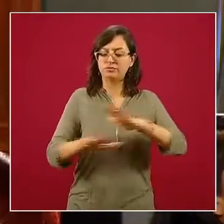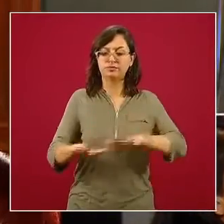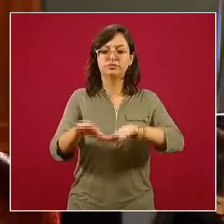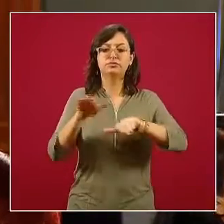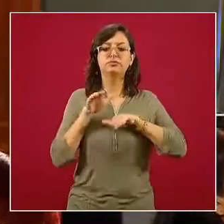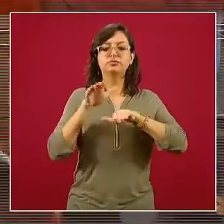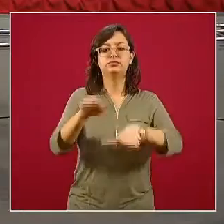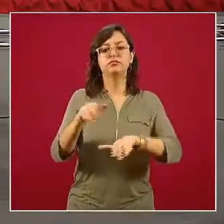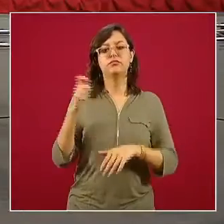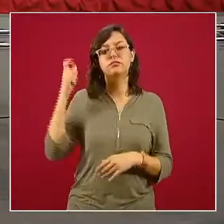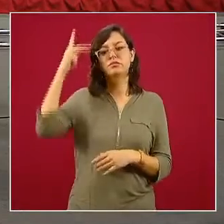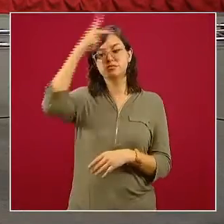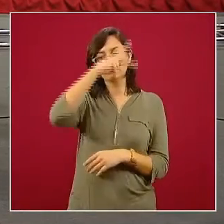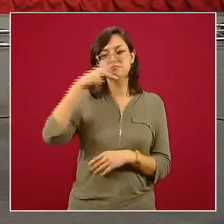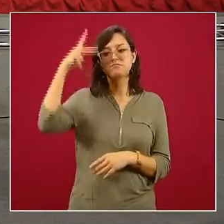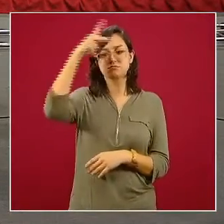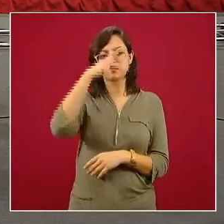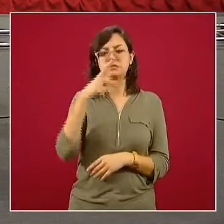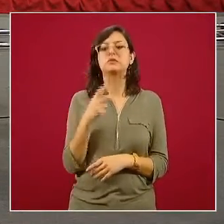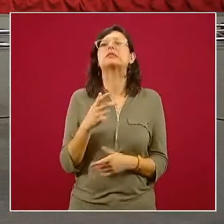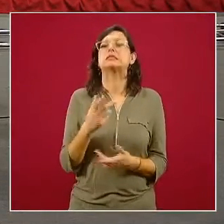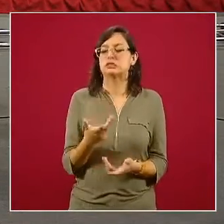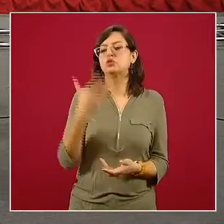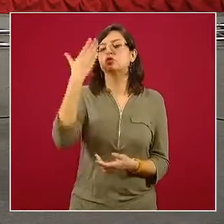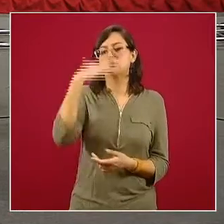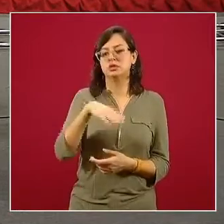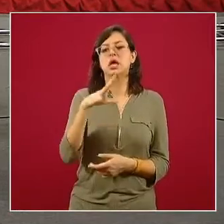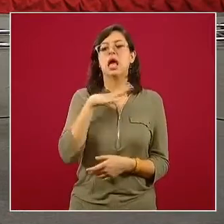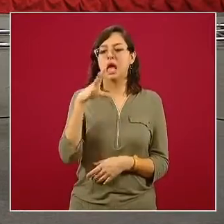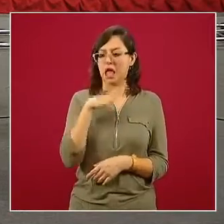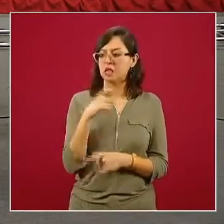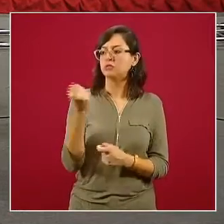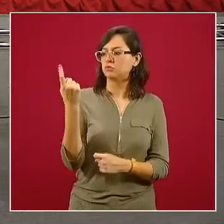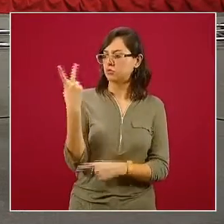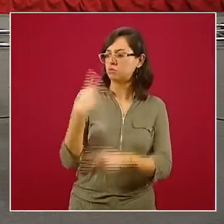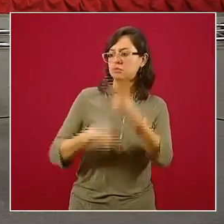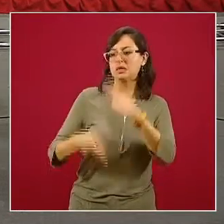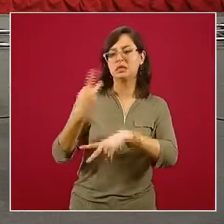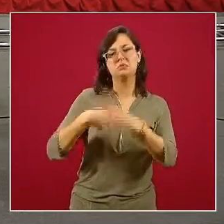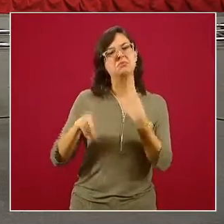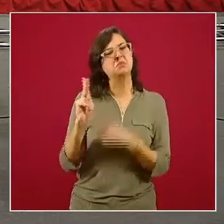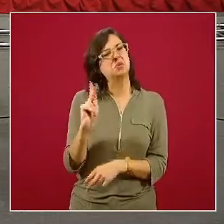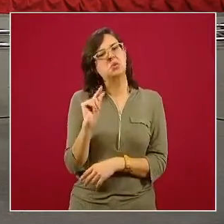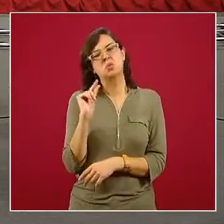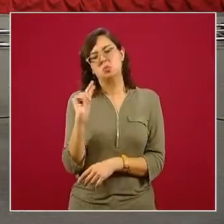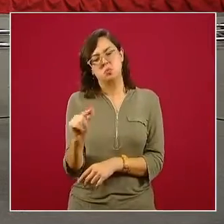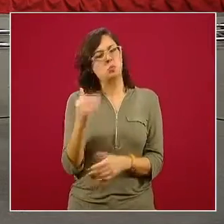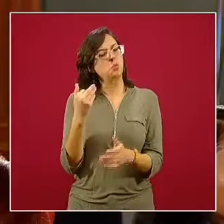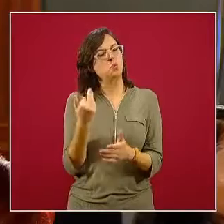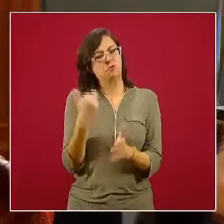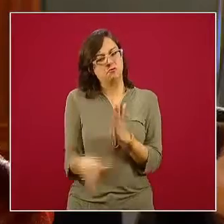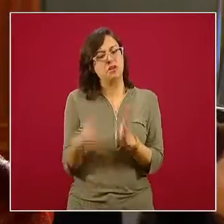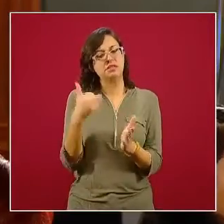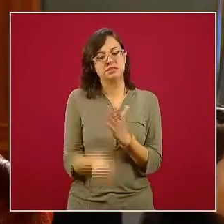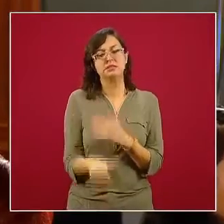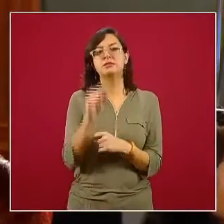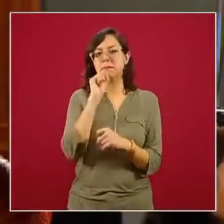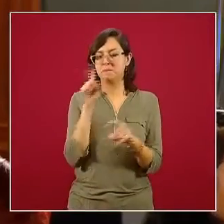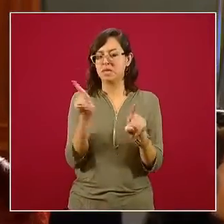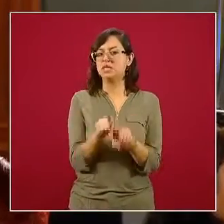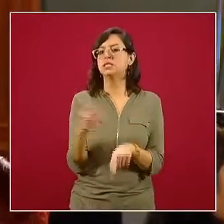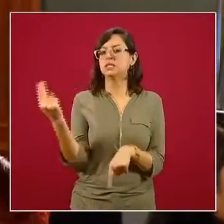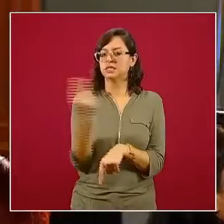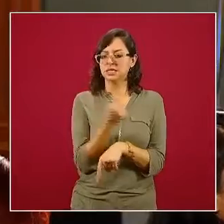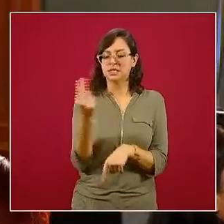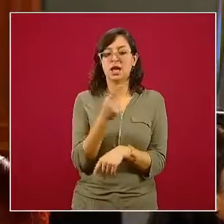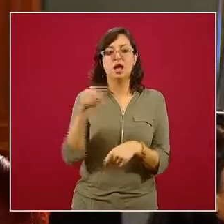sobre psicología. Digo, las ha traído, pero pensamos que es en un número muy, muy mínimo. Correcto. Y esto ayudaría también mucho a aprovechar